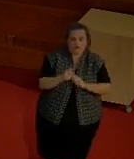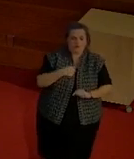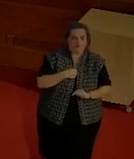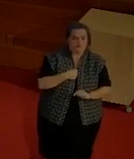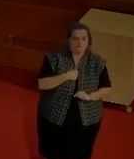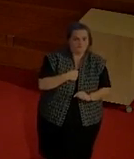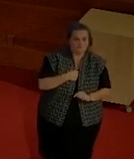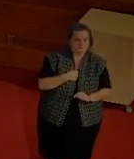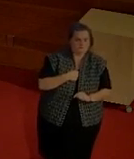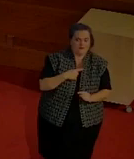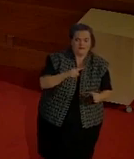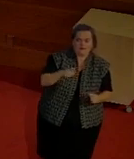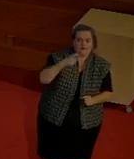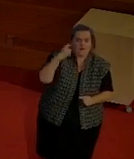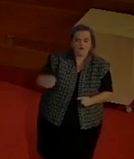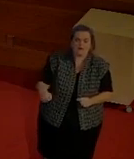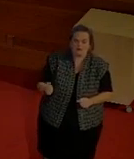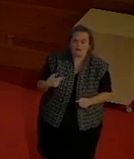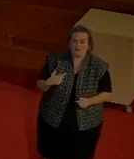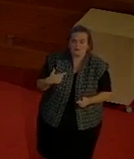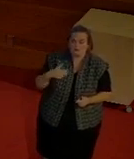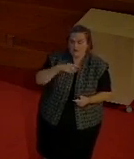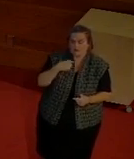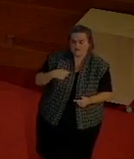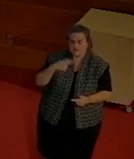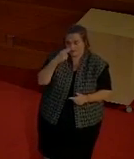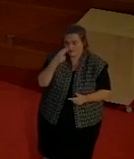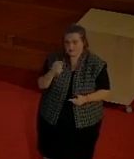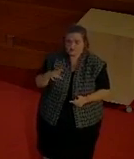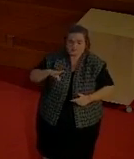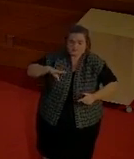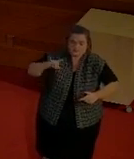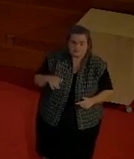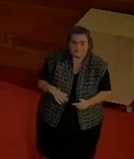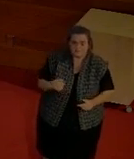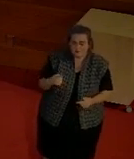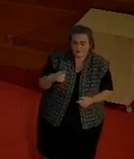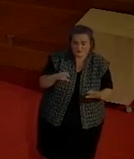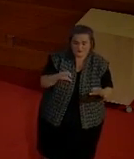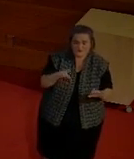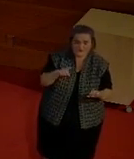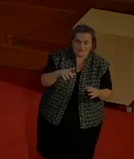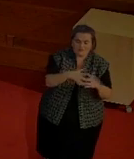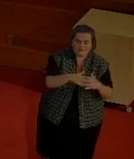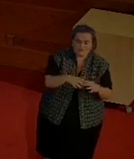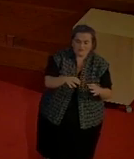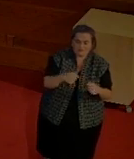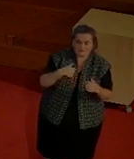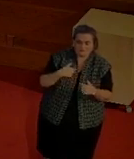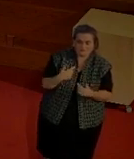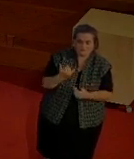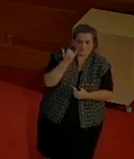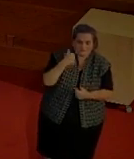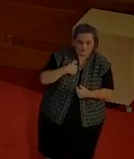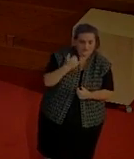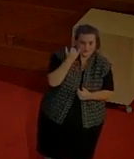puede interesar que lo de Ucrania siga para adelante sí por ese lado pero lo que las señales que vemos son claras